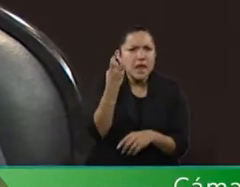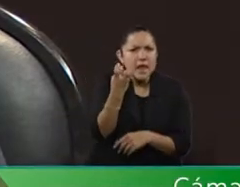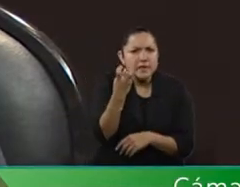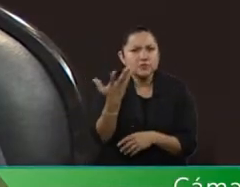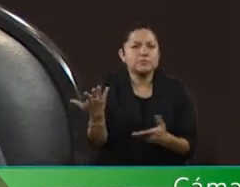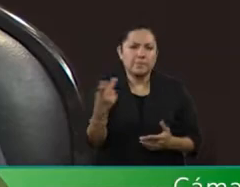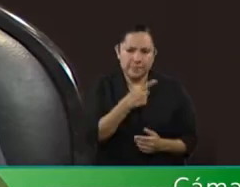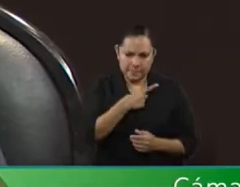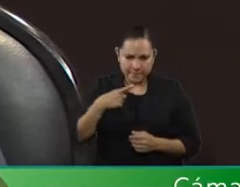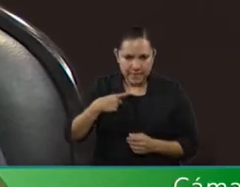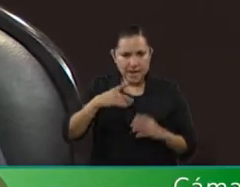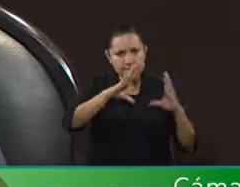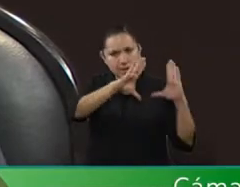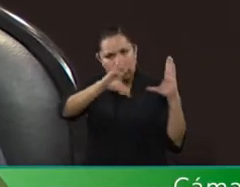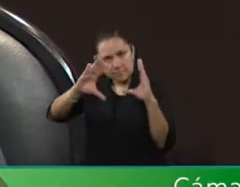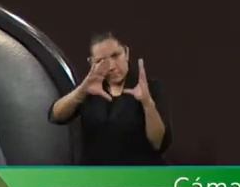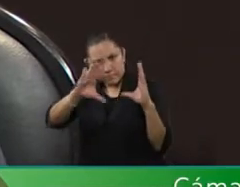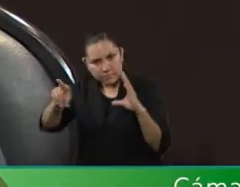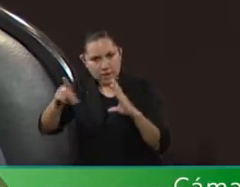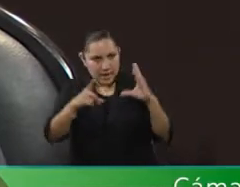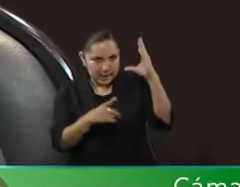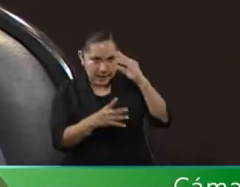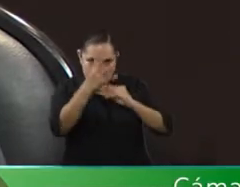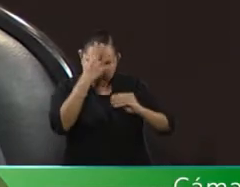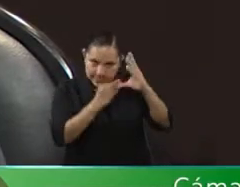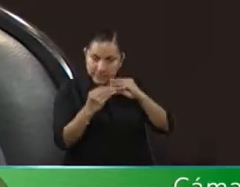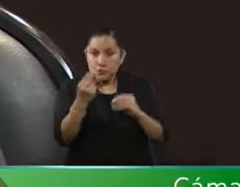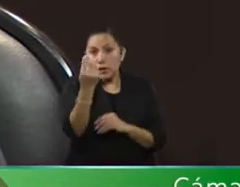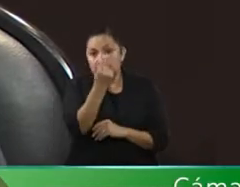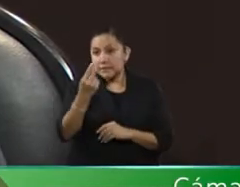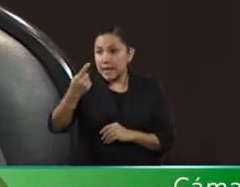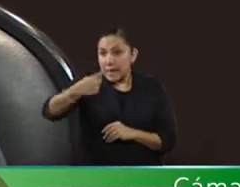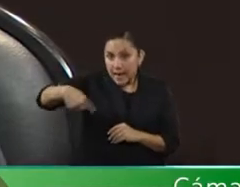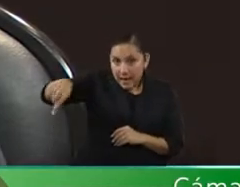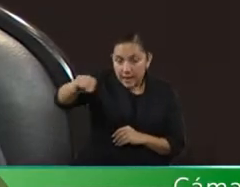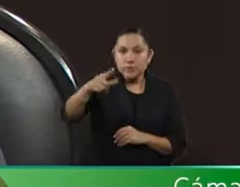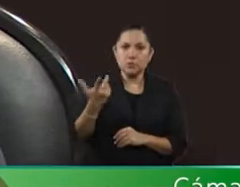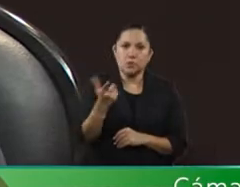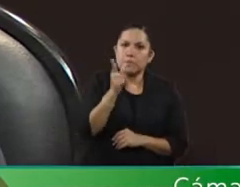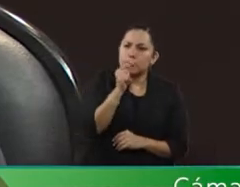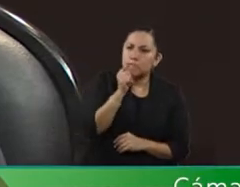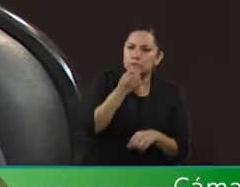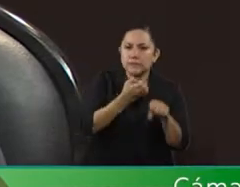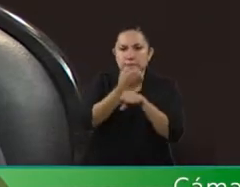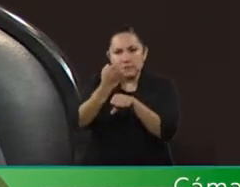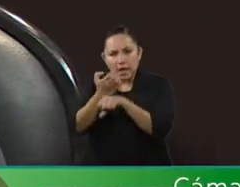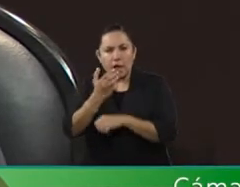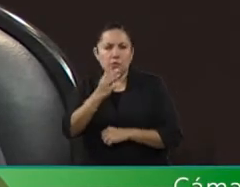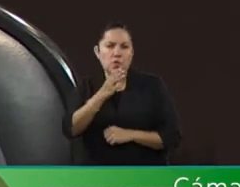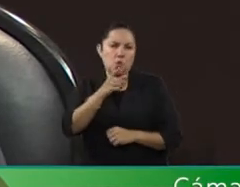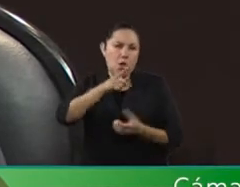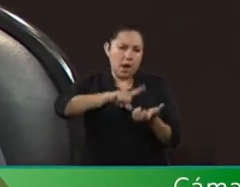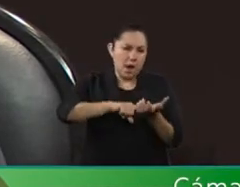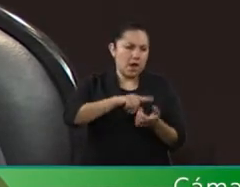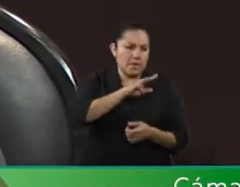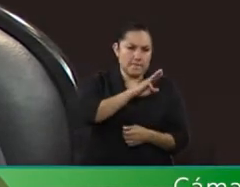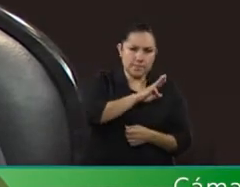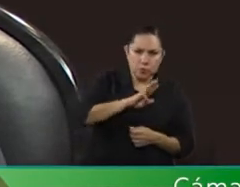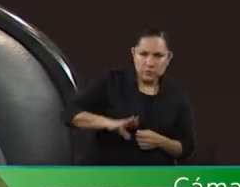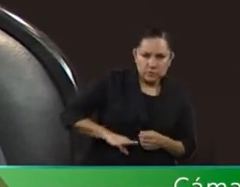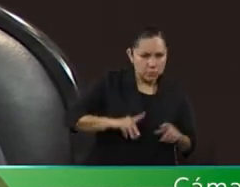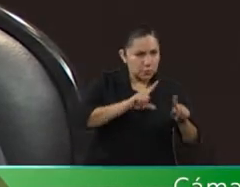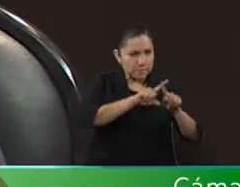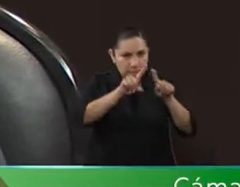con una carrera profesional y equipamiento de las policías estatales y locales. Por ello, la propuesta de